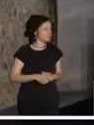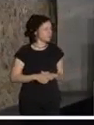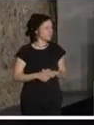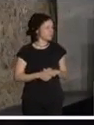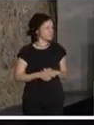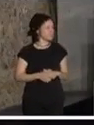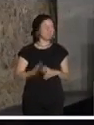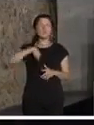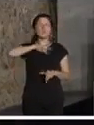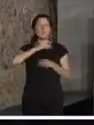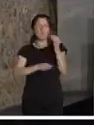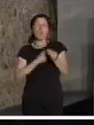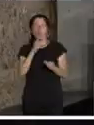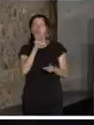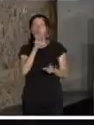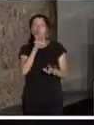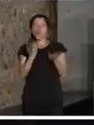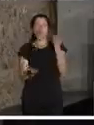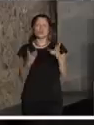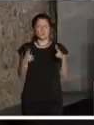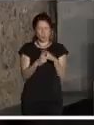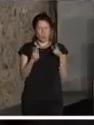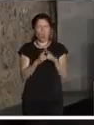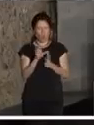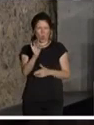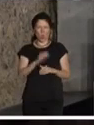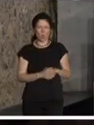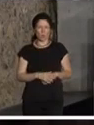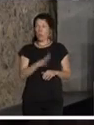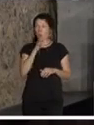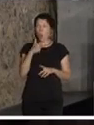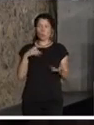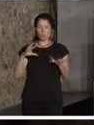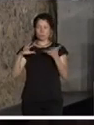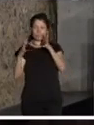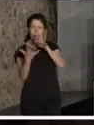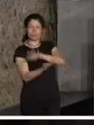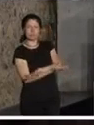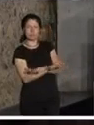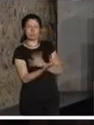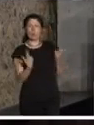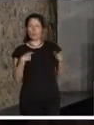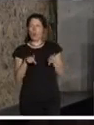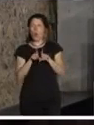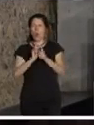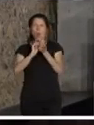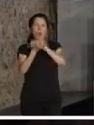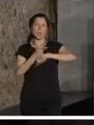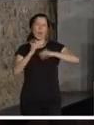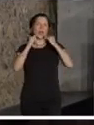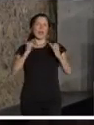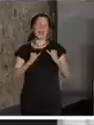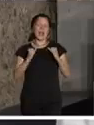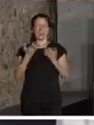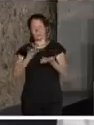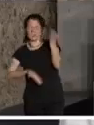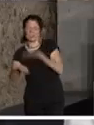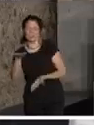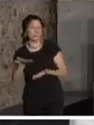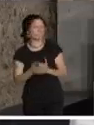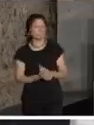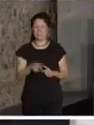y que lo vamos a hacer con justicia social porque esta transición no puede ser el cambio de unas energías por otras